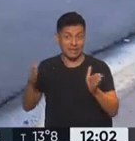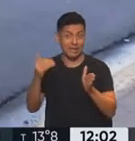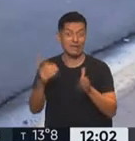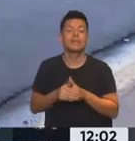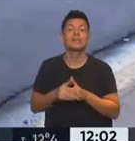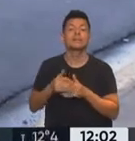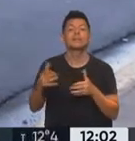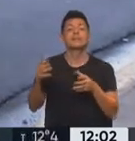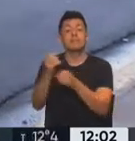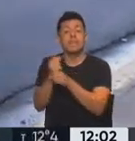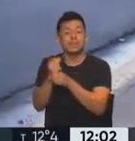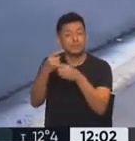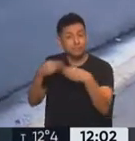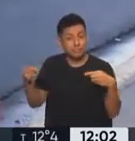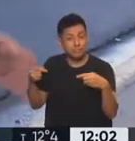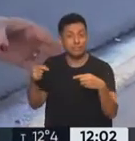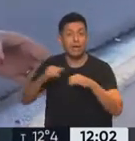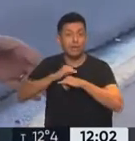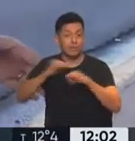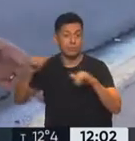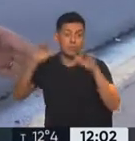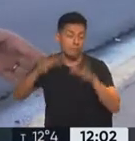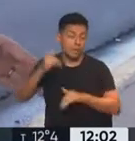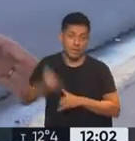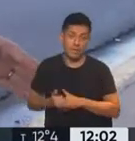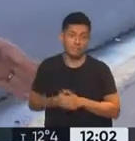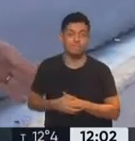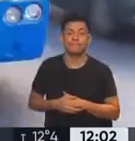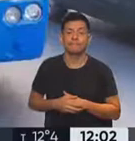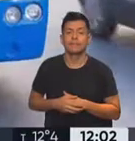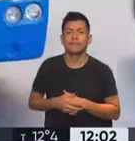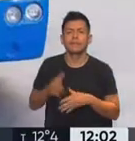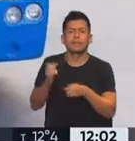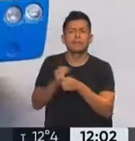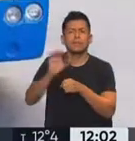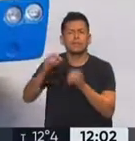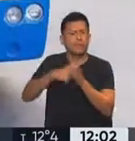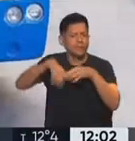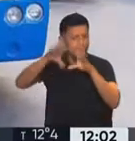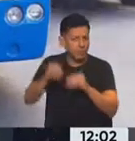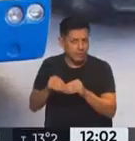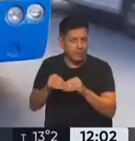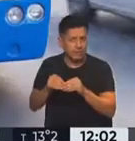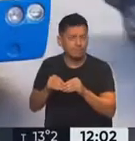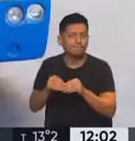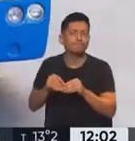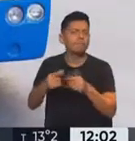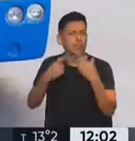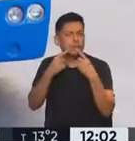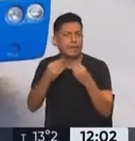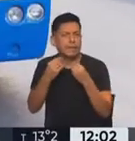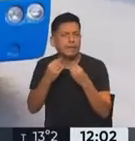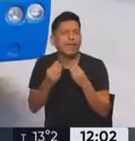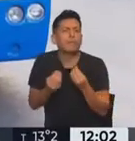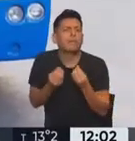las empresas de colectivos han anunciado un paro en todas las líneas de la provincia de Buenos Aires. Esta medida de fuerza se